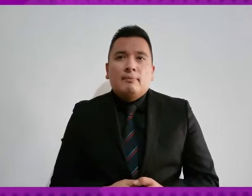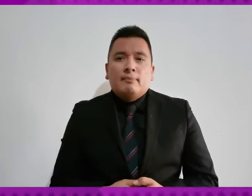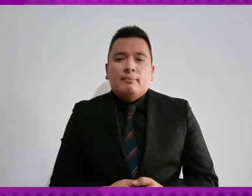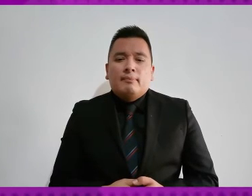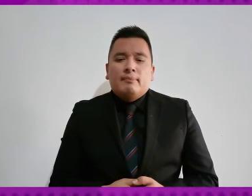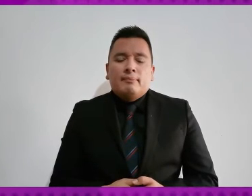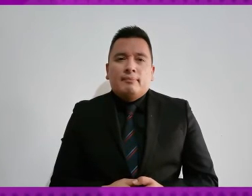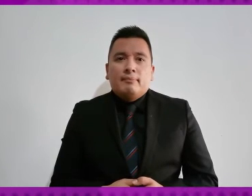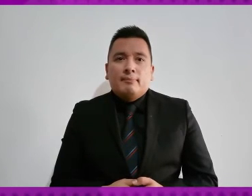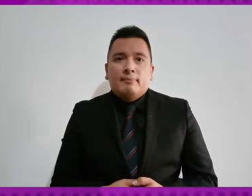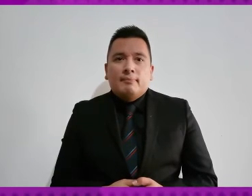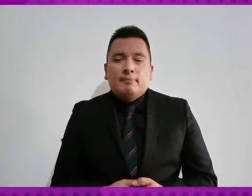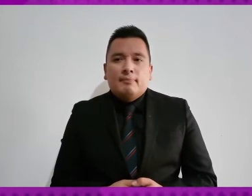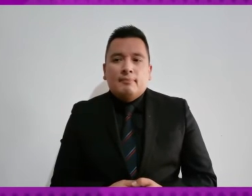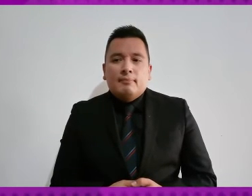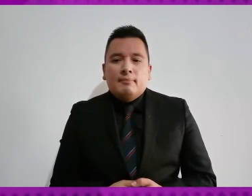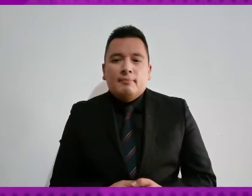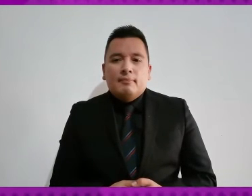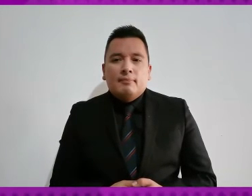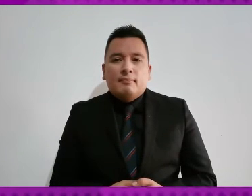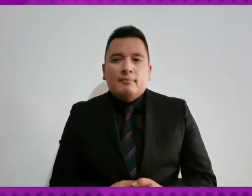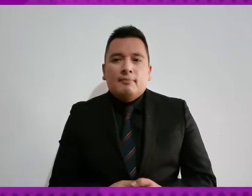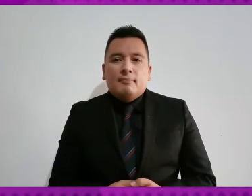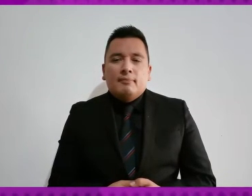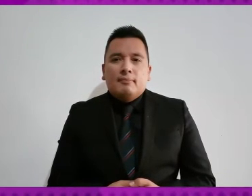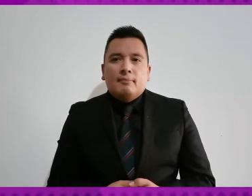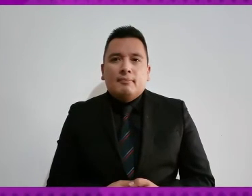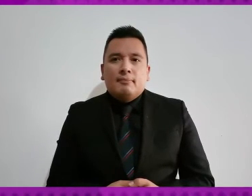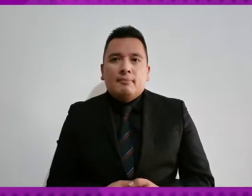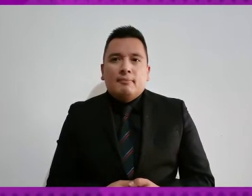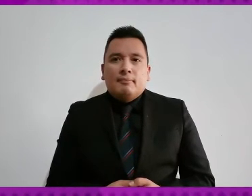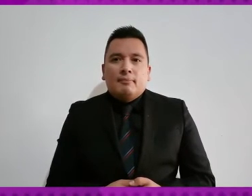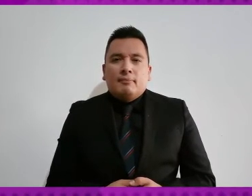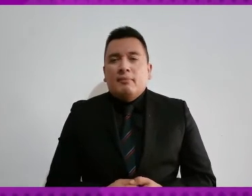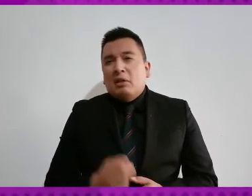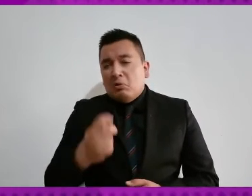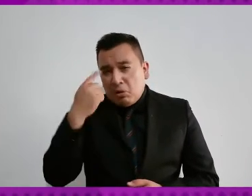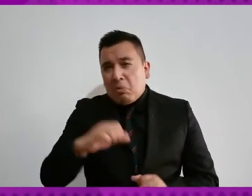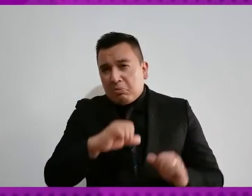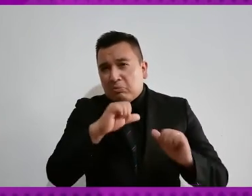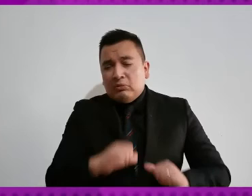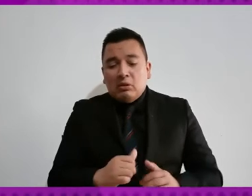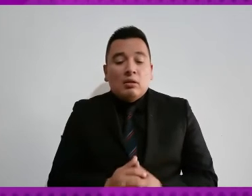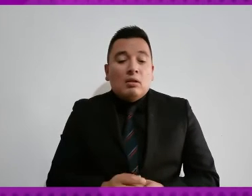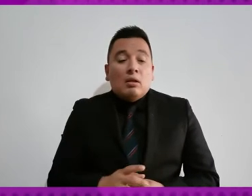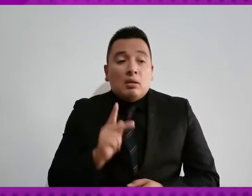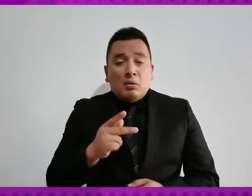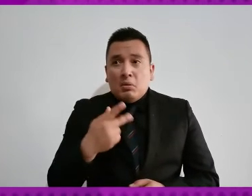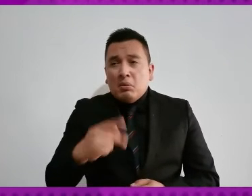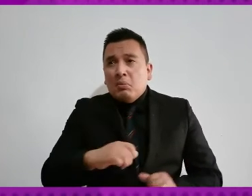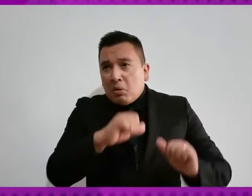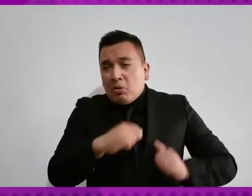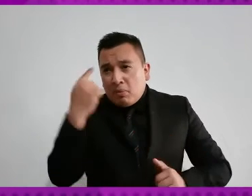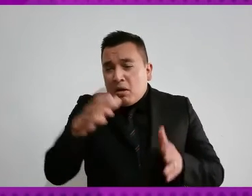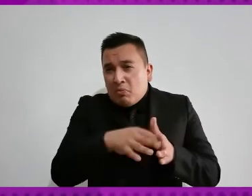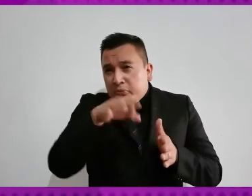en la expansión de los derechos. Una medida satisfactoria para la autoridad electoral, pero creo que más que para la autoridad electoral